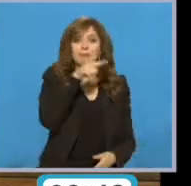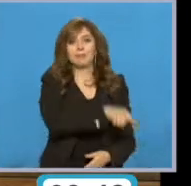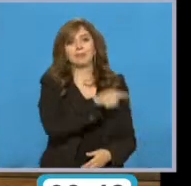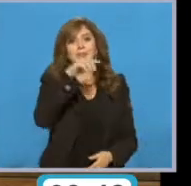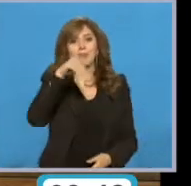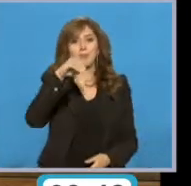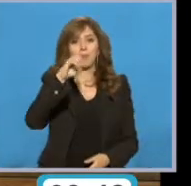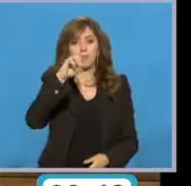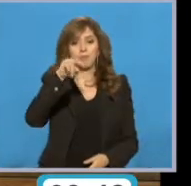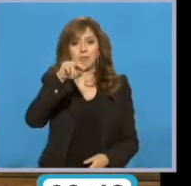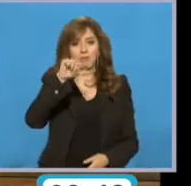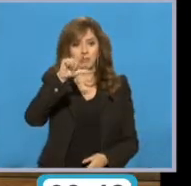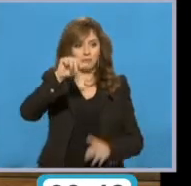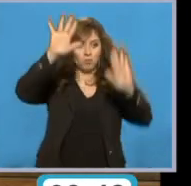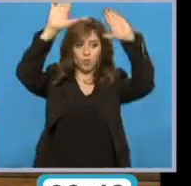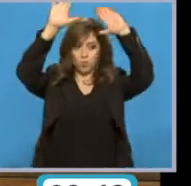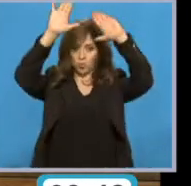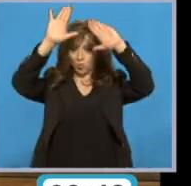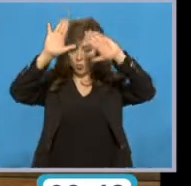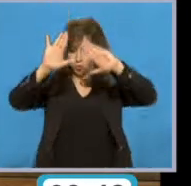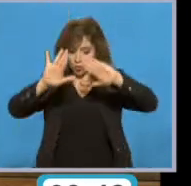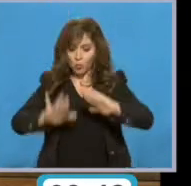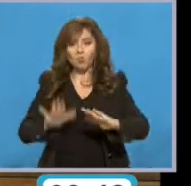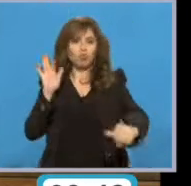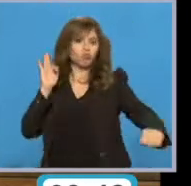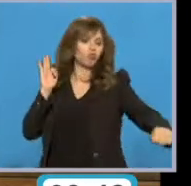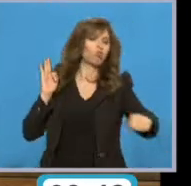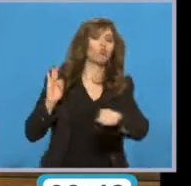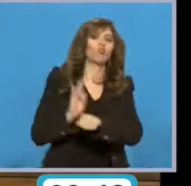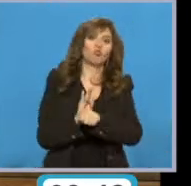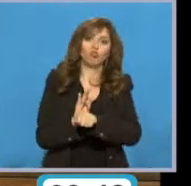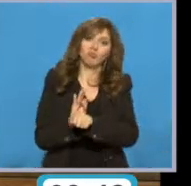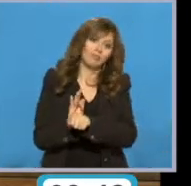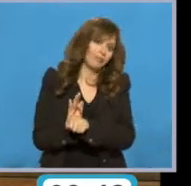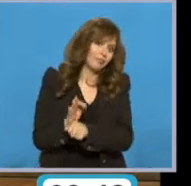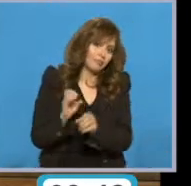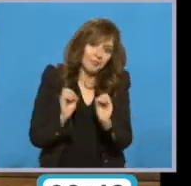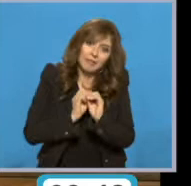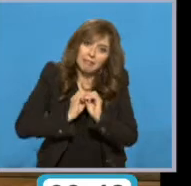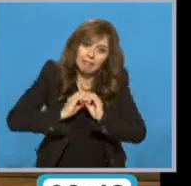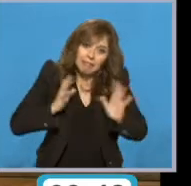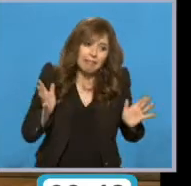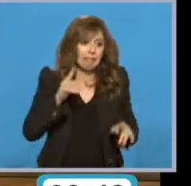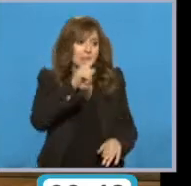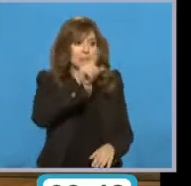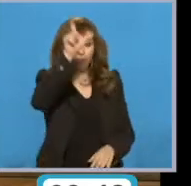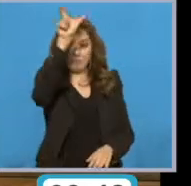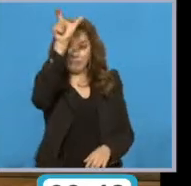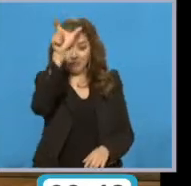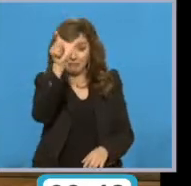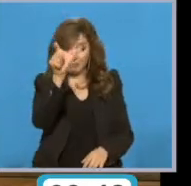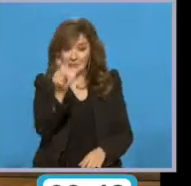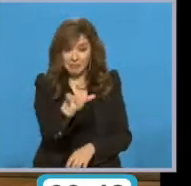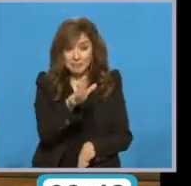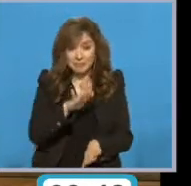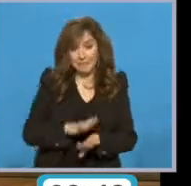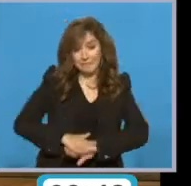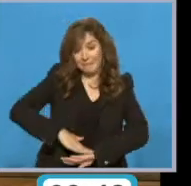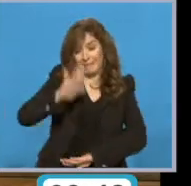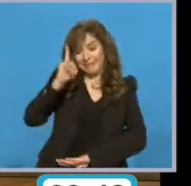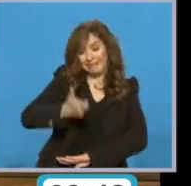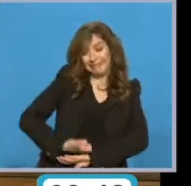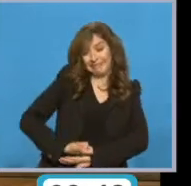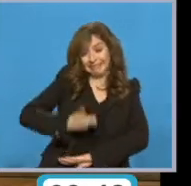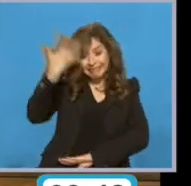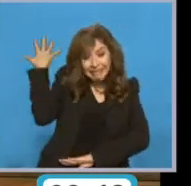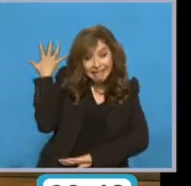un muro blindado. Un muro blindado, exactamente, porque pues sí, claro que la pieza más cara, o